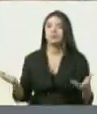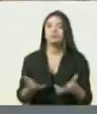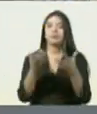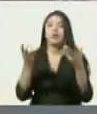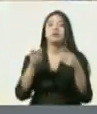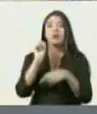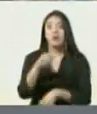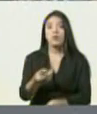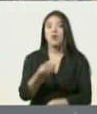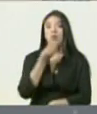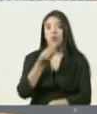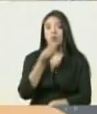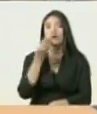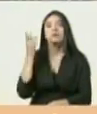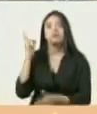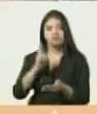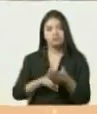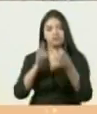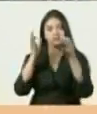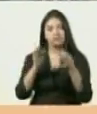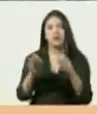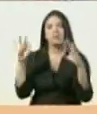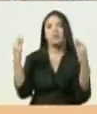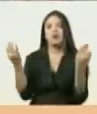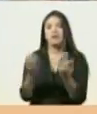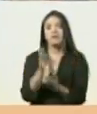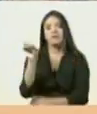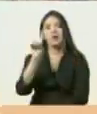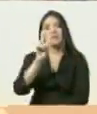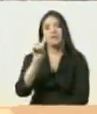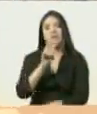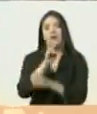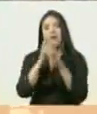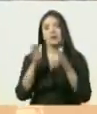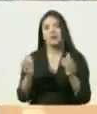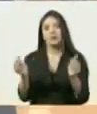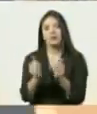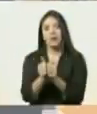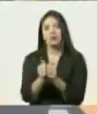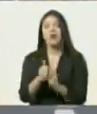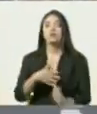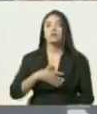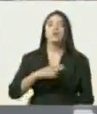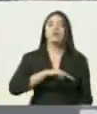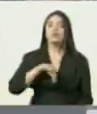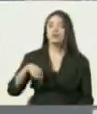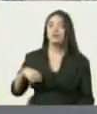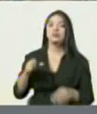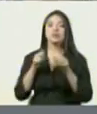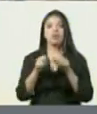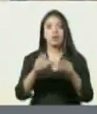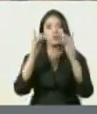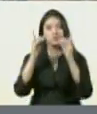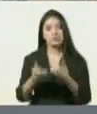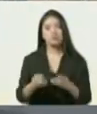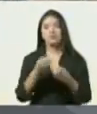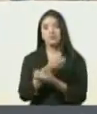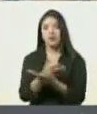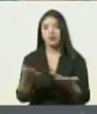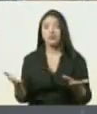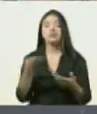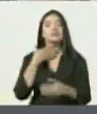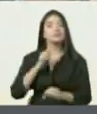los alimentos están garantizados para la familia venezolana del estado de Anzoátegui. Y nosotros seguiremos tomando las acciones y, por